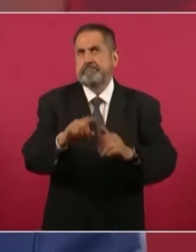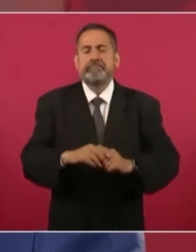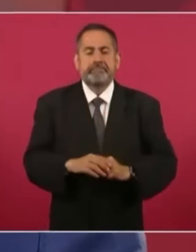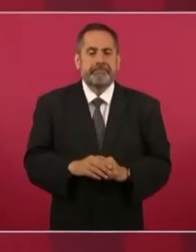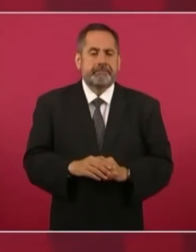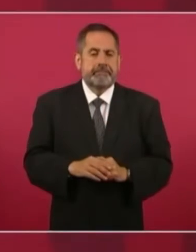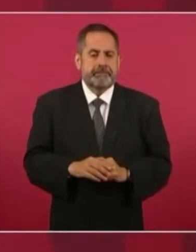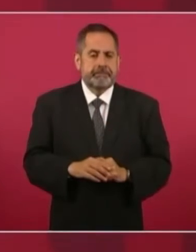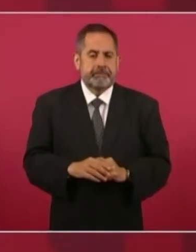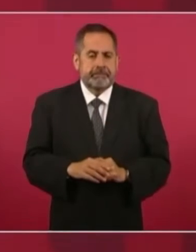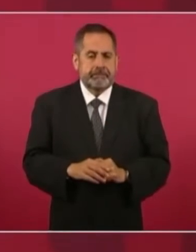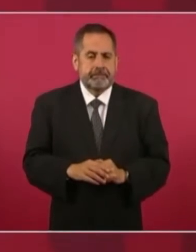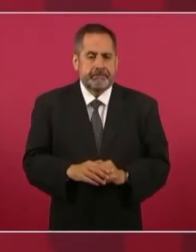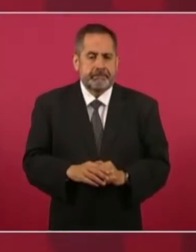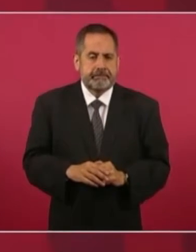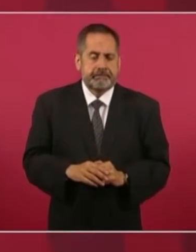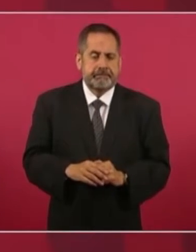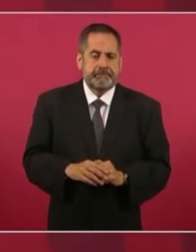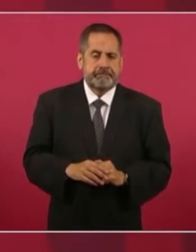una.